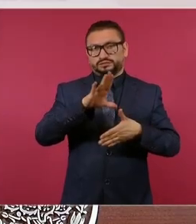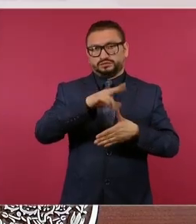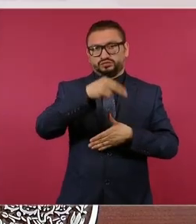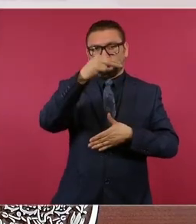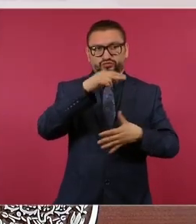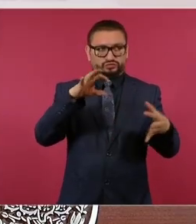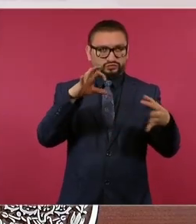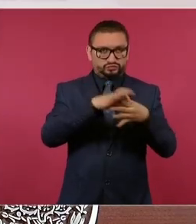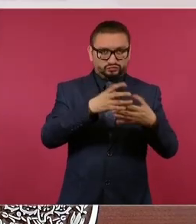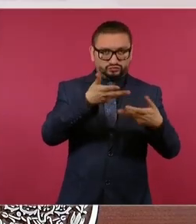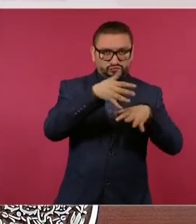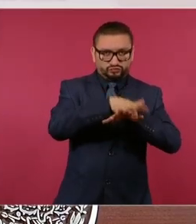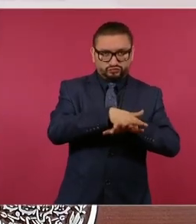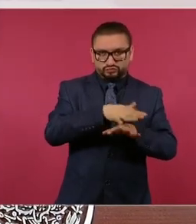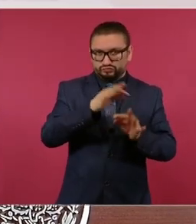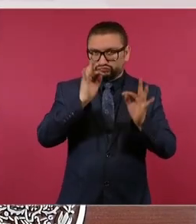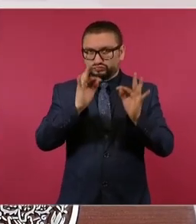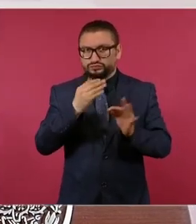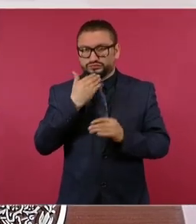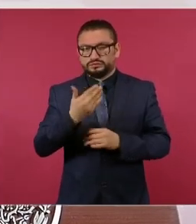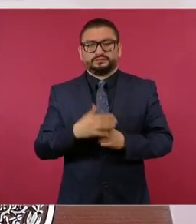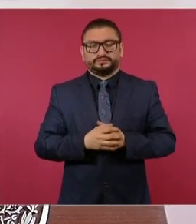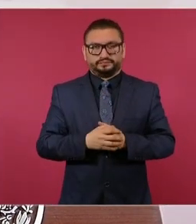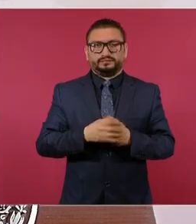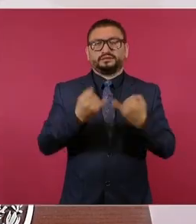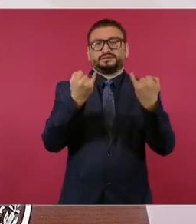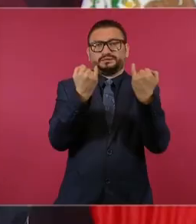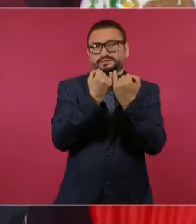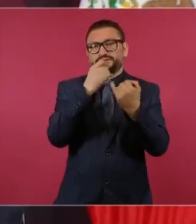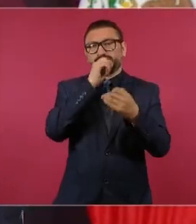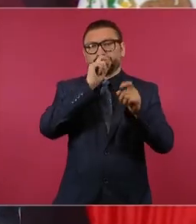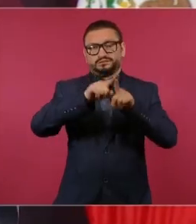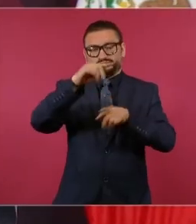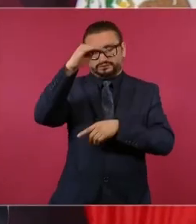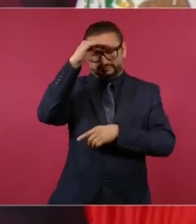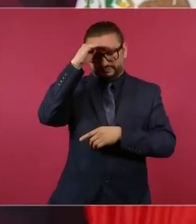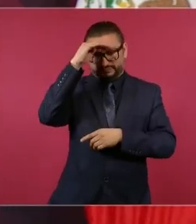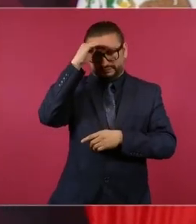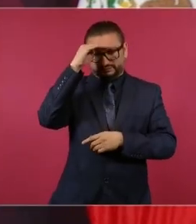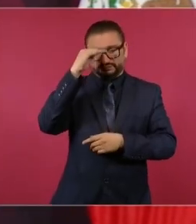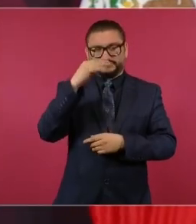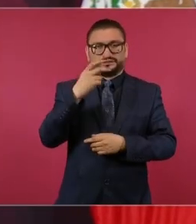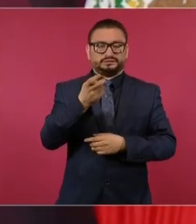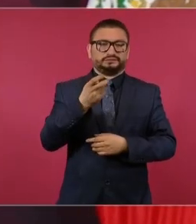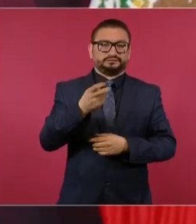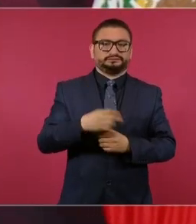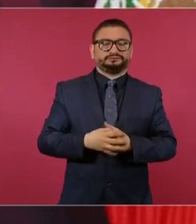Norte, y también se piensa que ese es